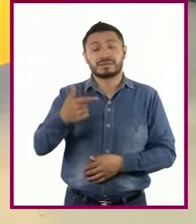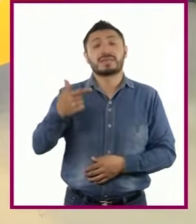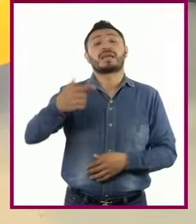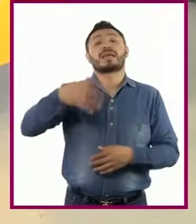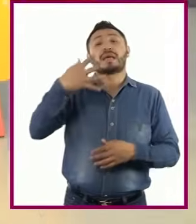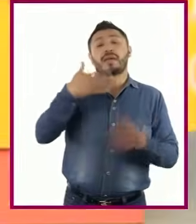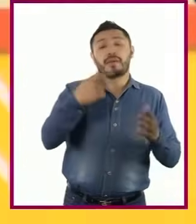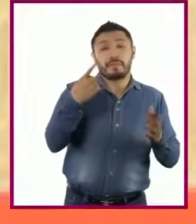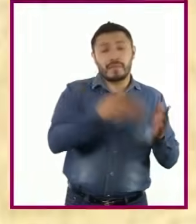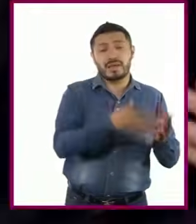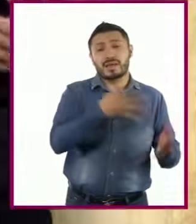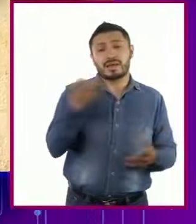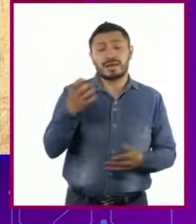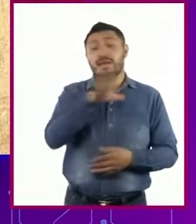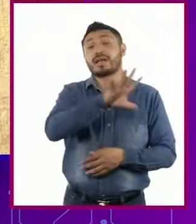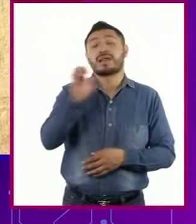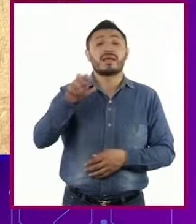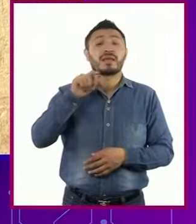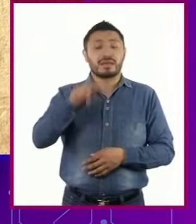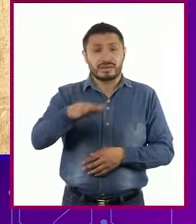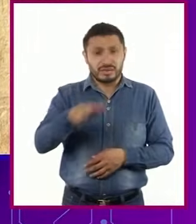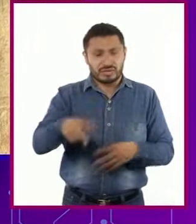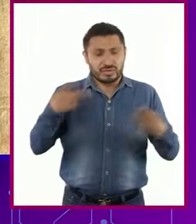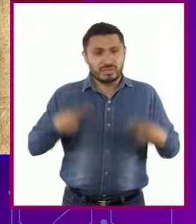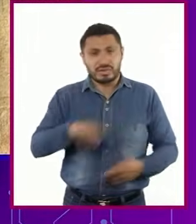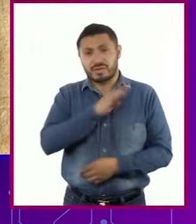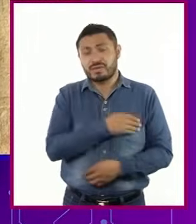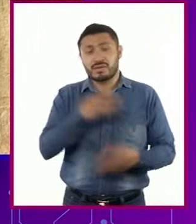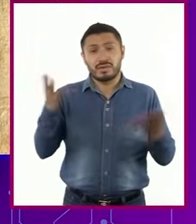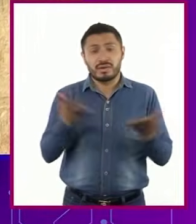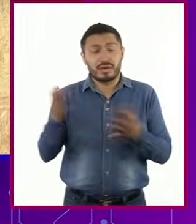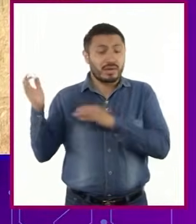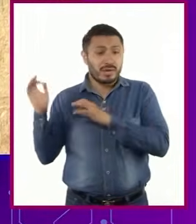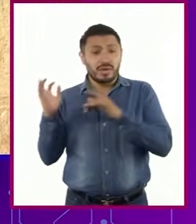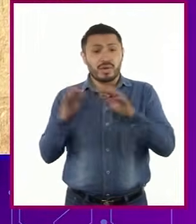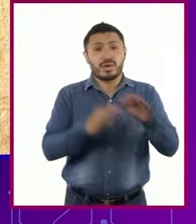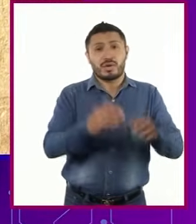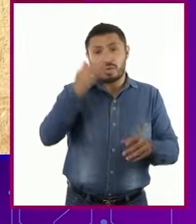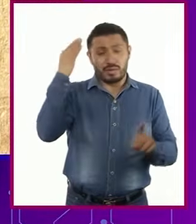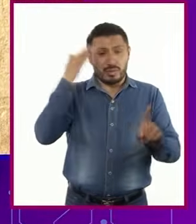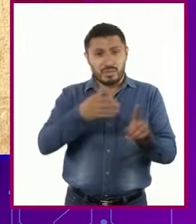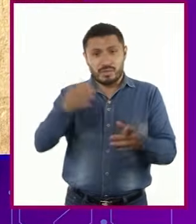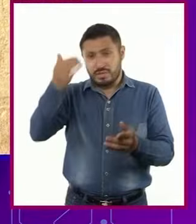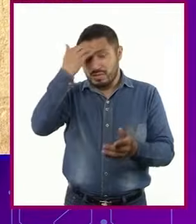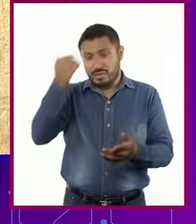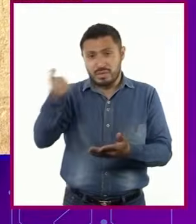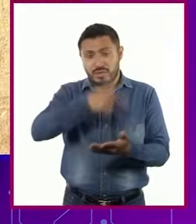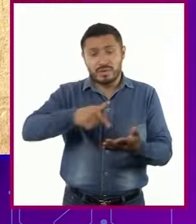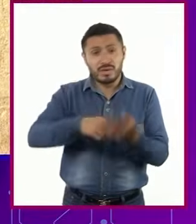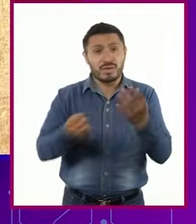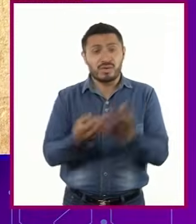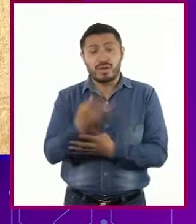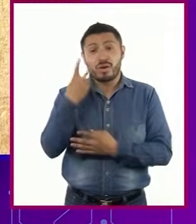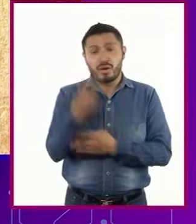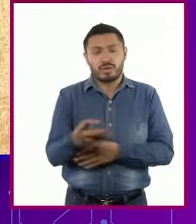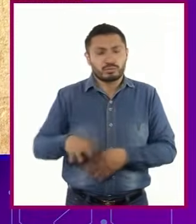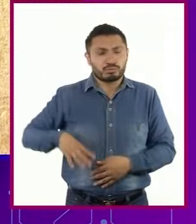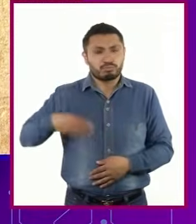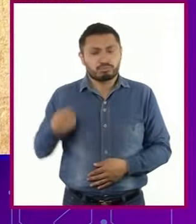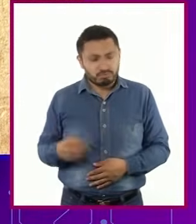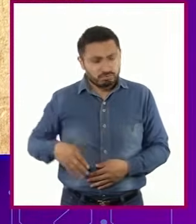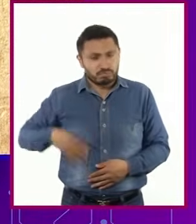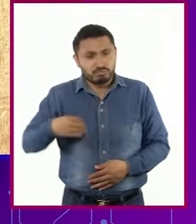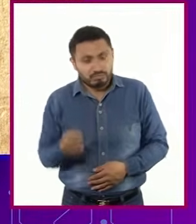los españoles organizaron expediciones con el objetivo de explorar nuevos territorios. Después de 2 intentos,